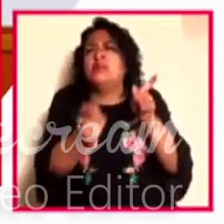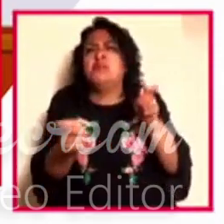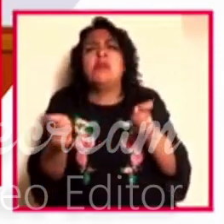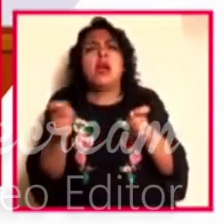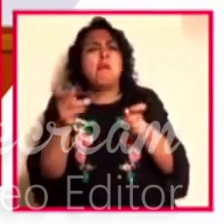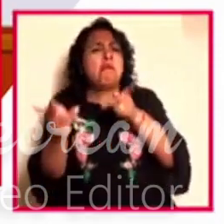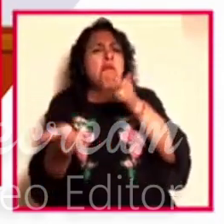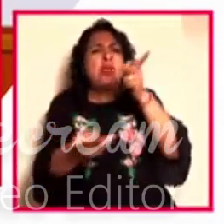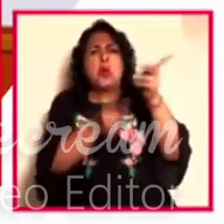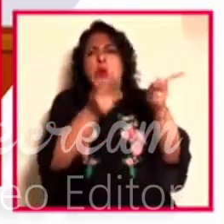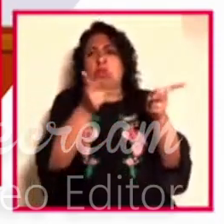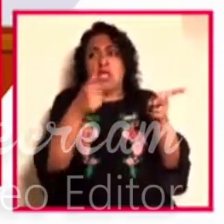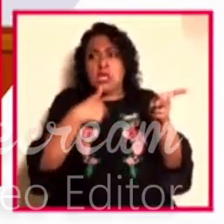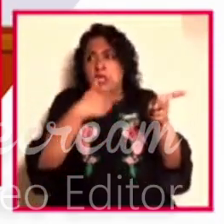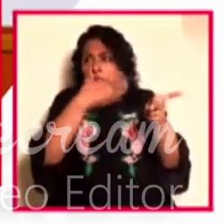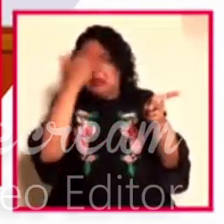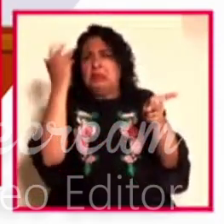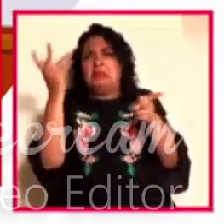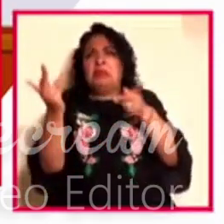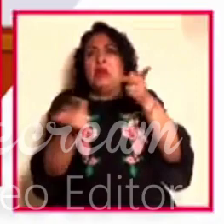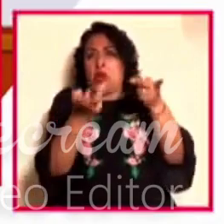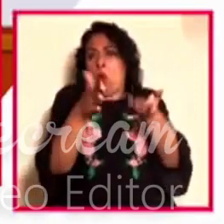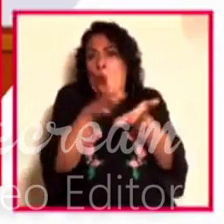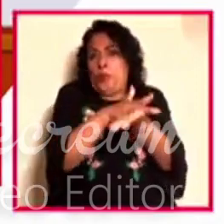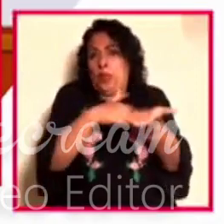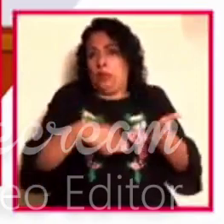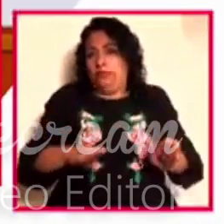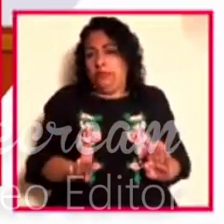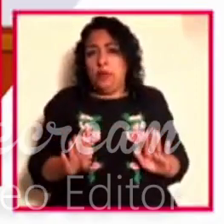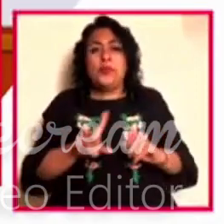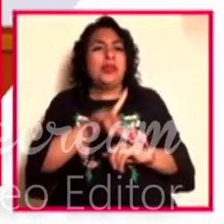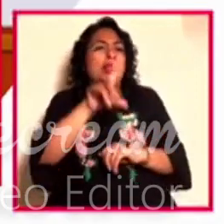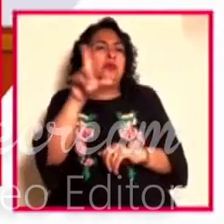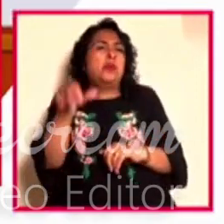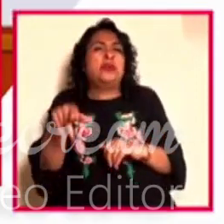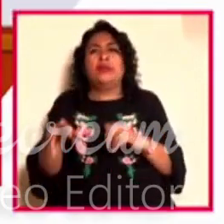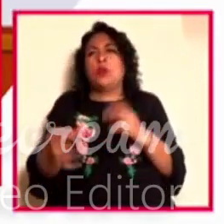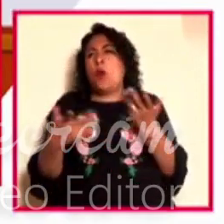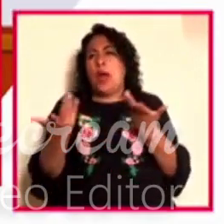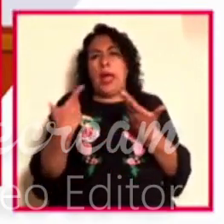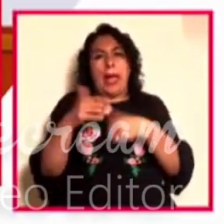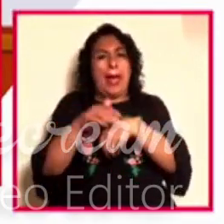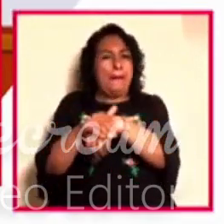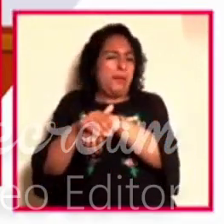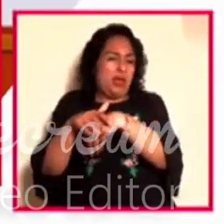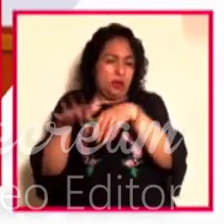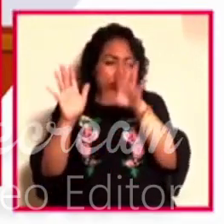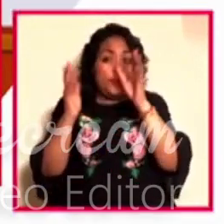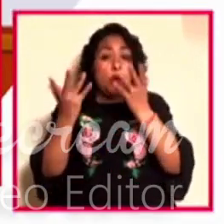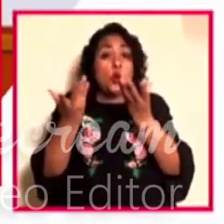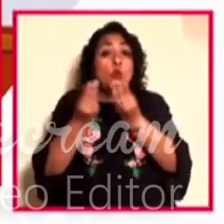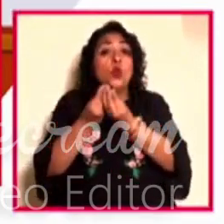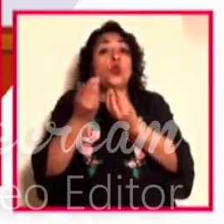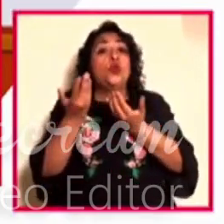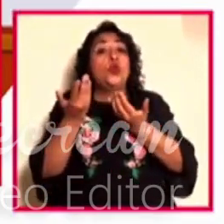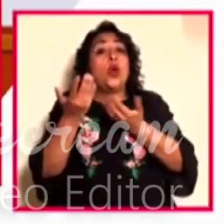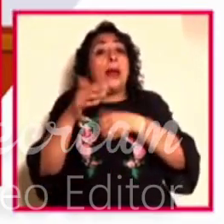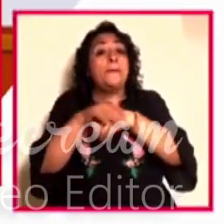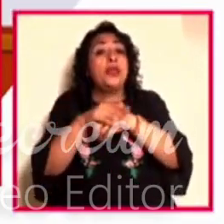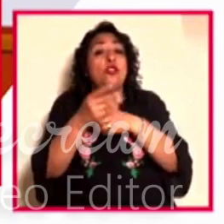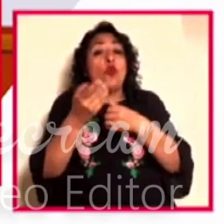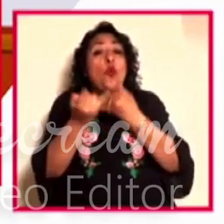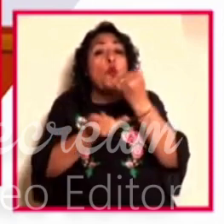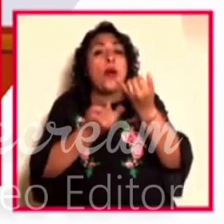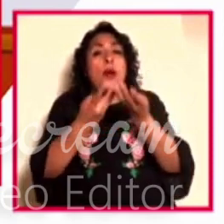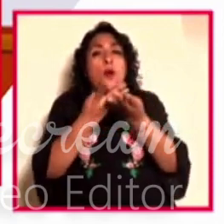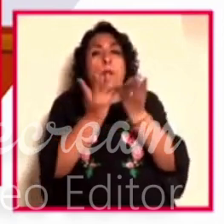no conocía. Y después ya a nivel coloquial, armamos un grupo que jugábamos póker. Bueno, nos